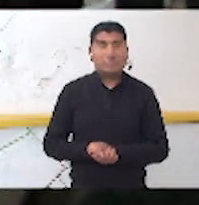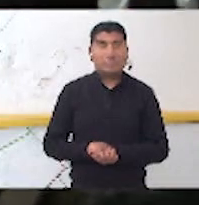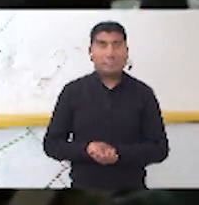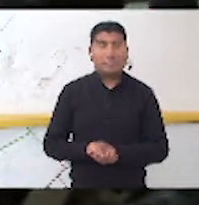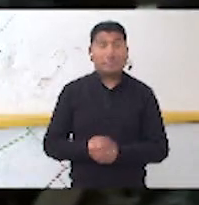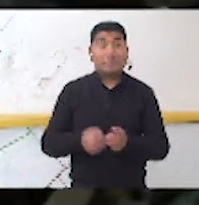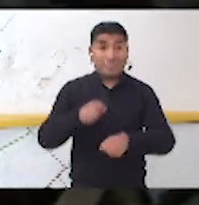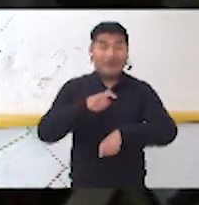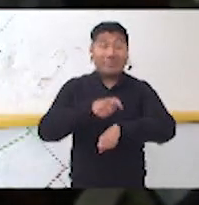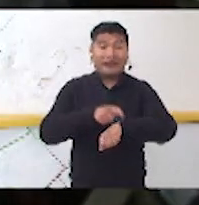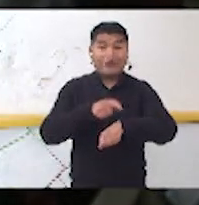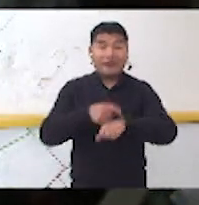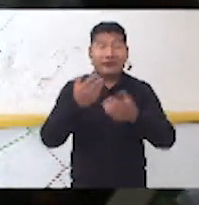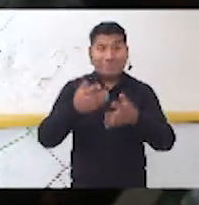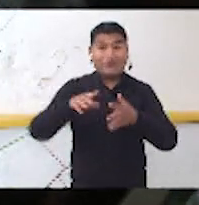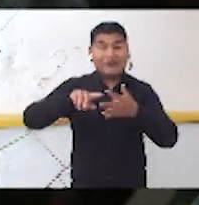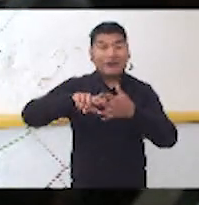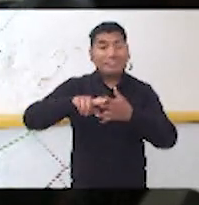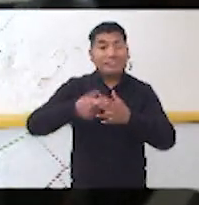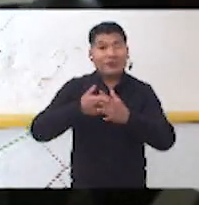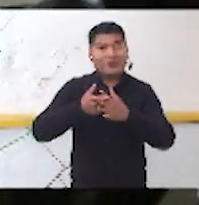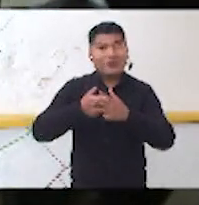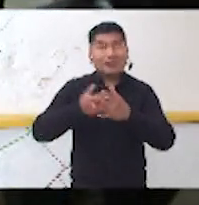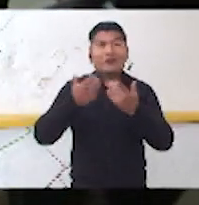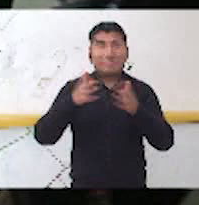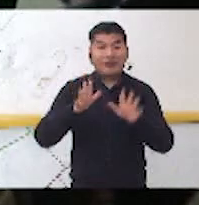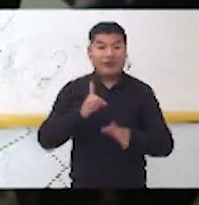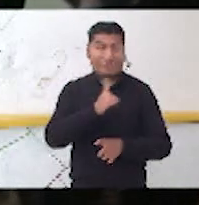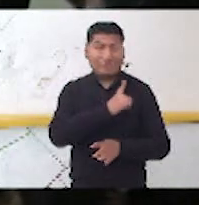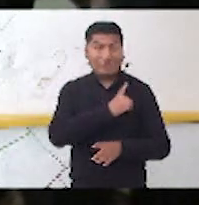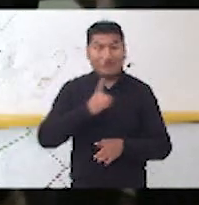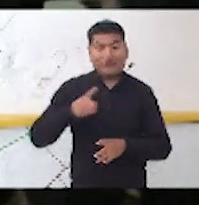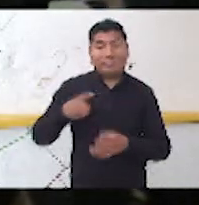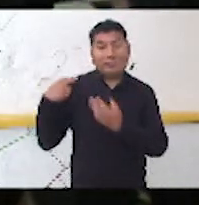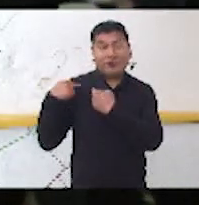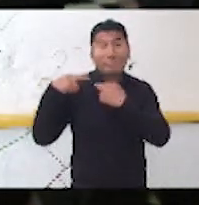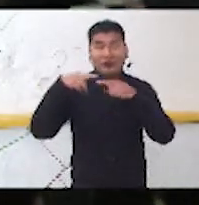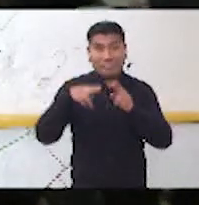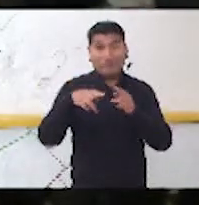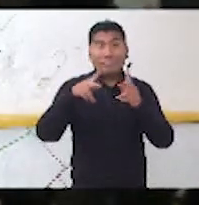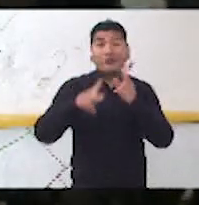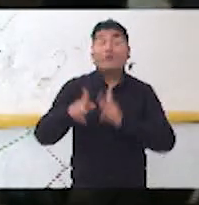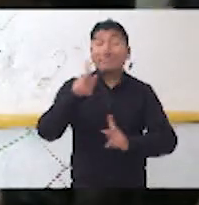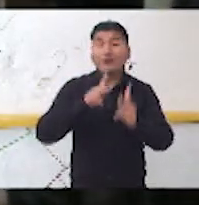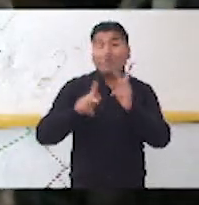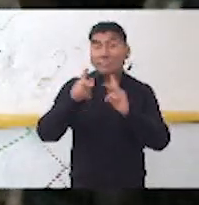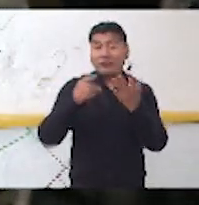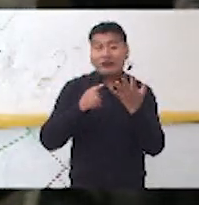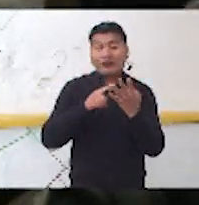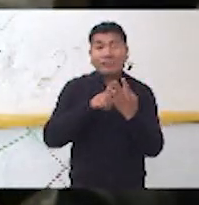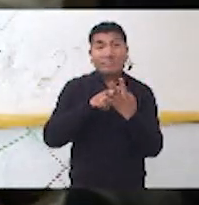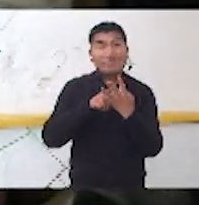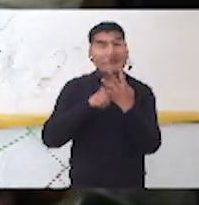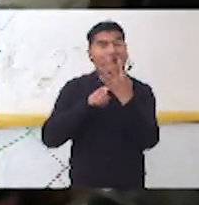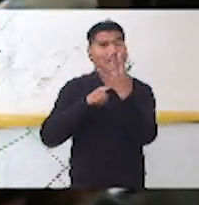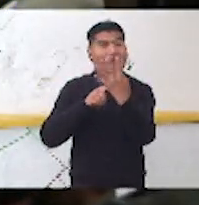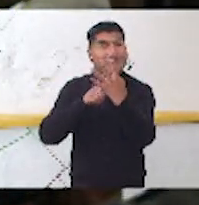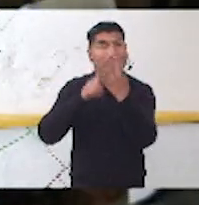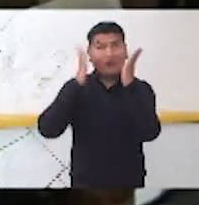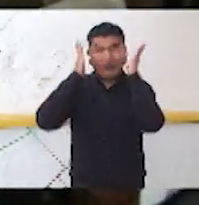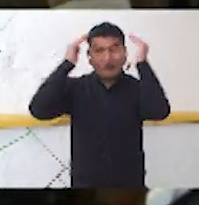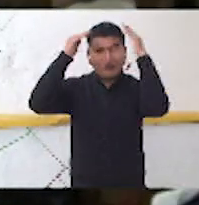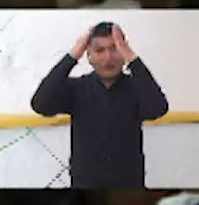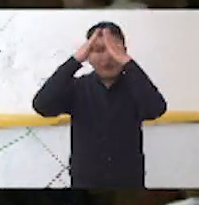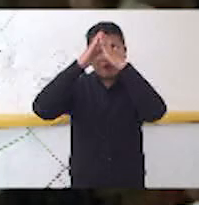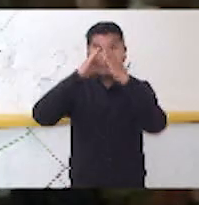En este momento se da inicio al acto de la ordenación diaconal. Los candidatos serán presentados ante el obispo